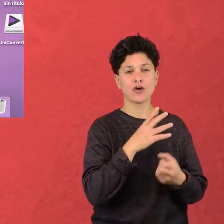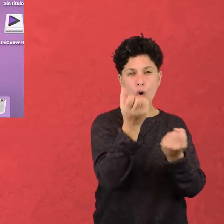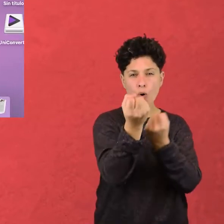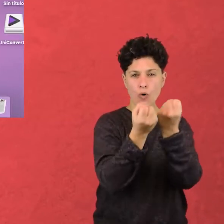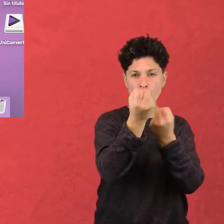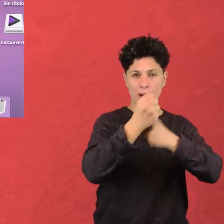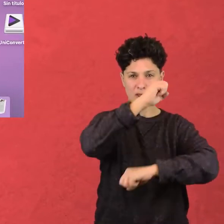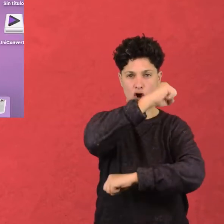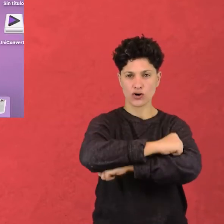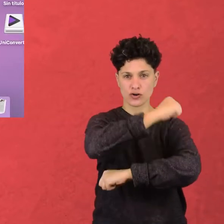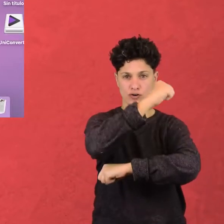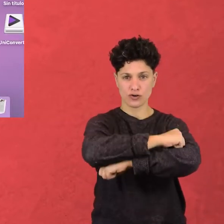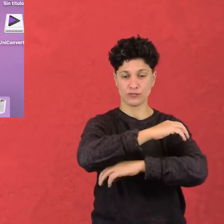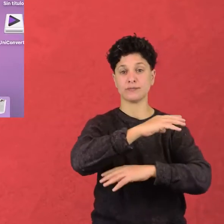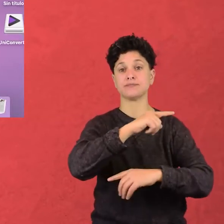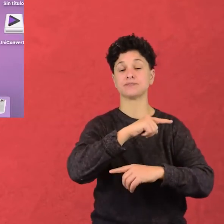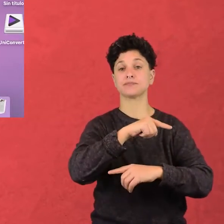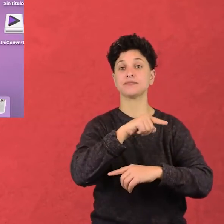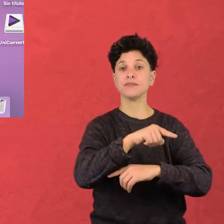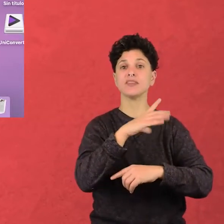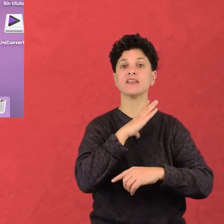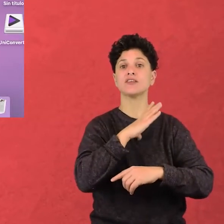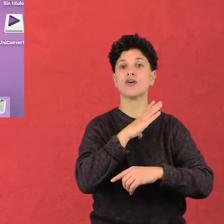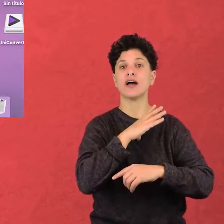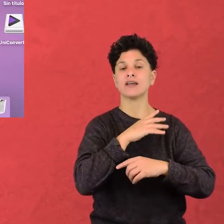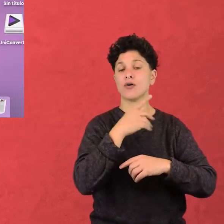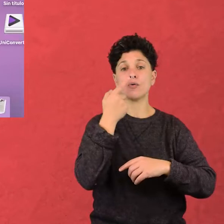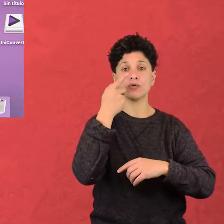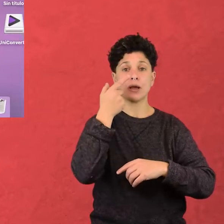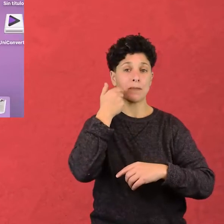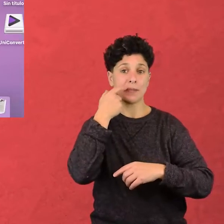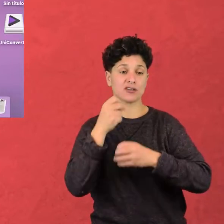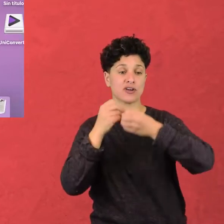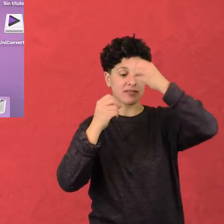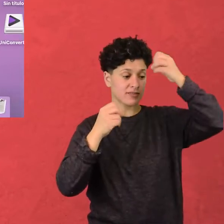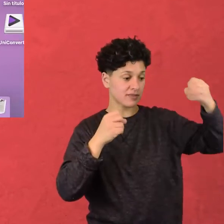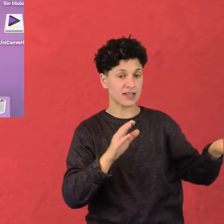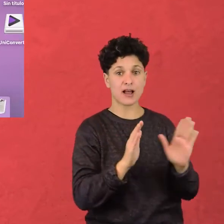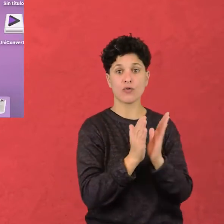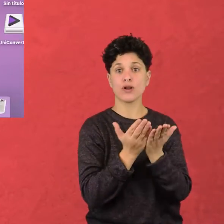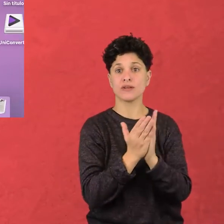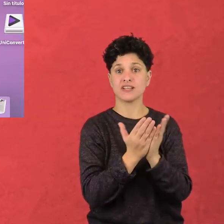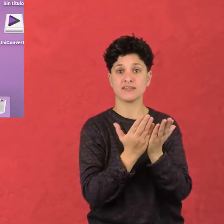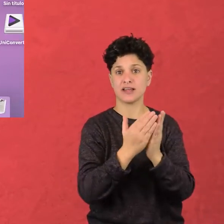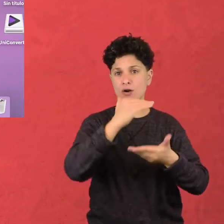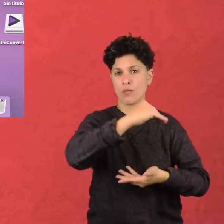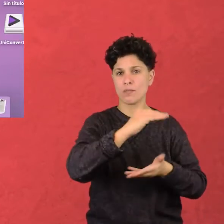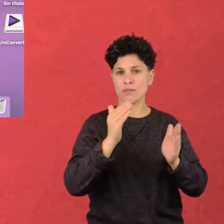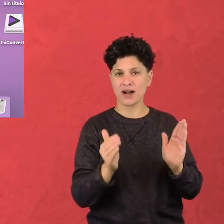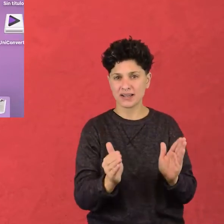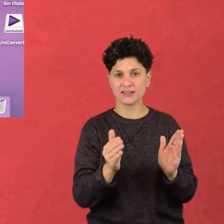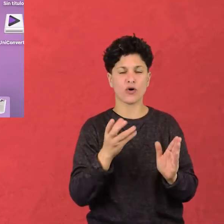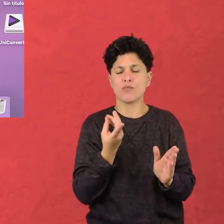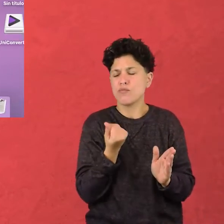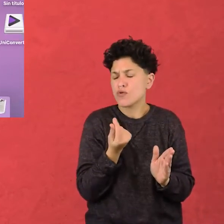camión que tira del camión una billetera con mucho dinero o un paquete con mucho dinero, no recuerdo